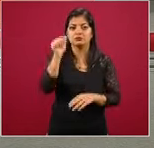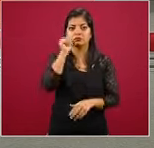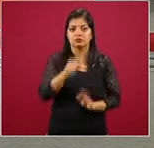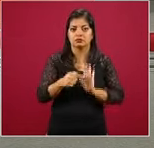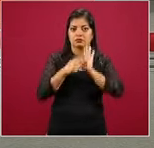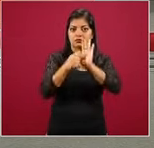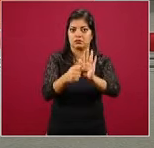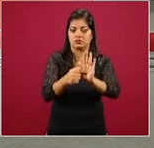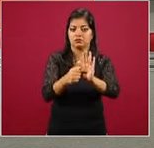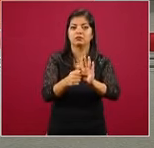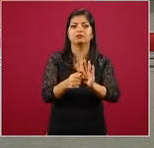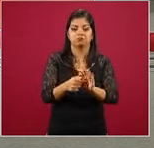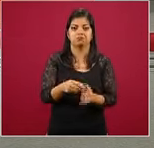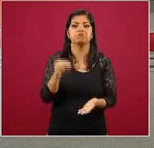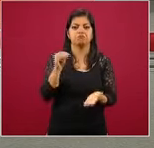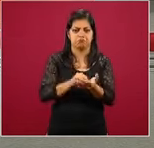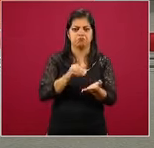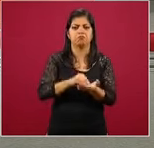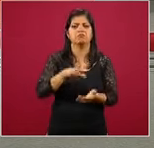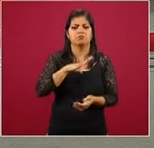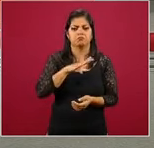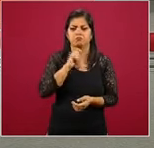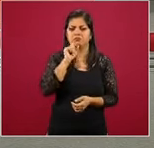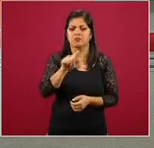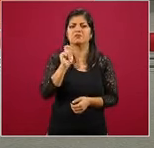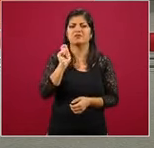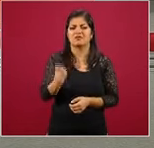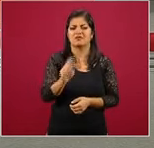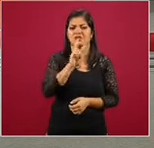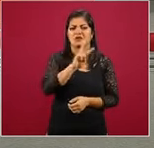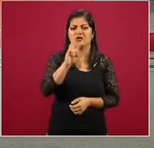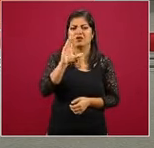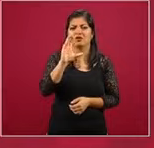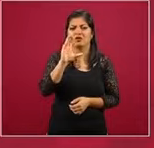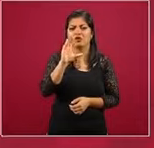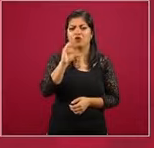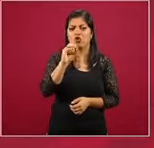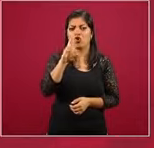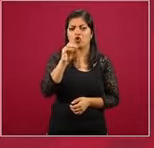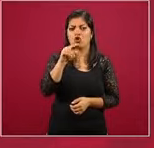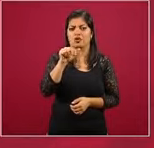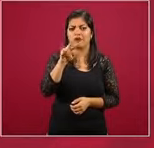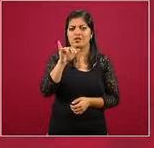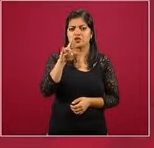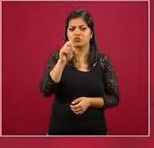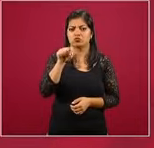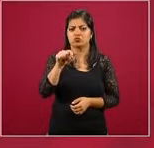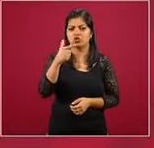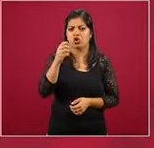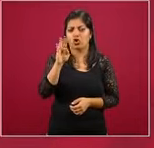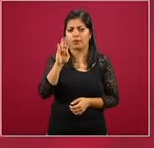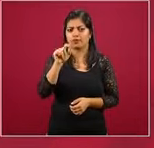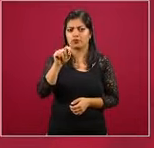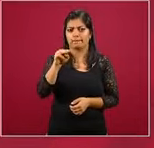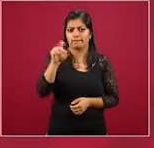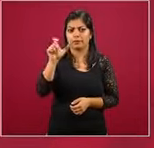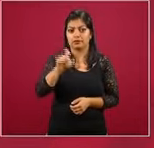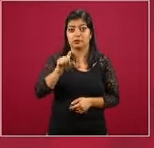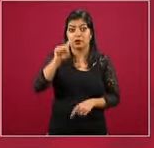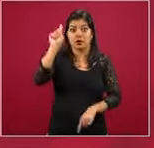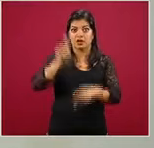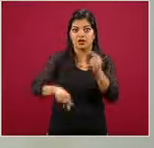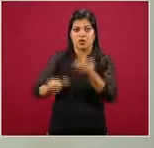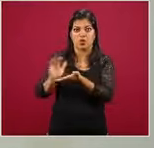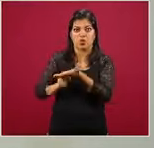presentar sigue presente en el sitio coronavirus.gov.mx. Toda, absolutamente toda. Jamás vamos a quitar algo que ya